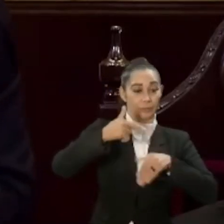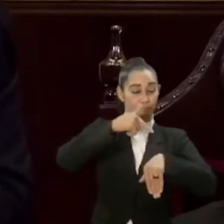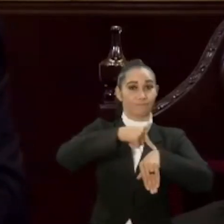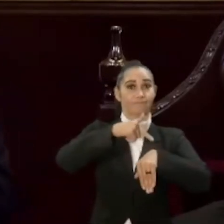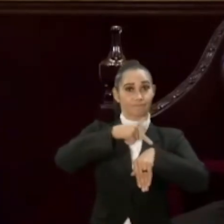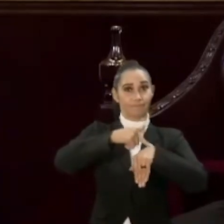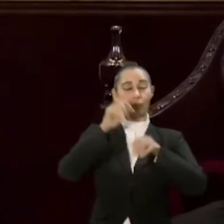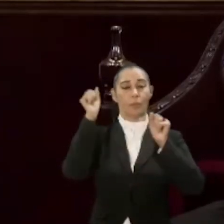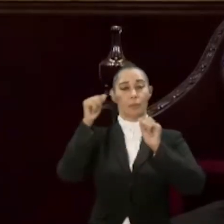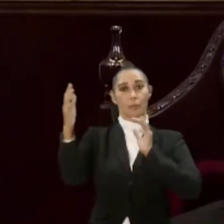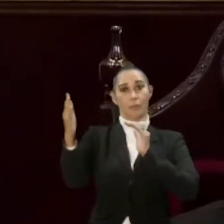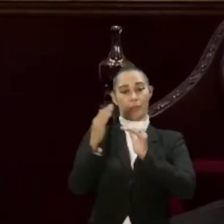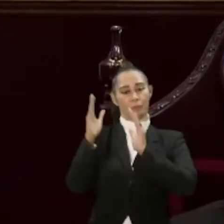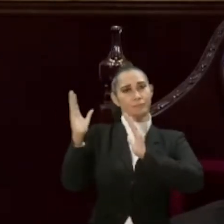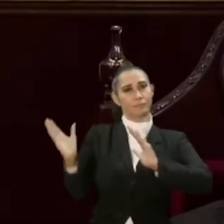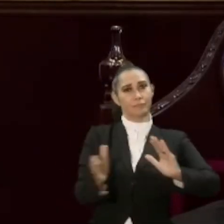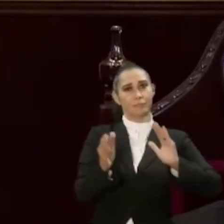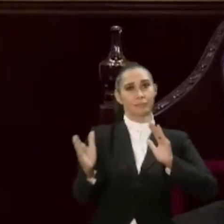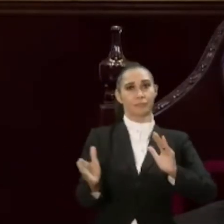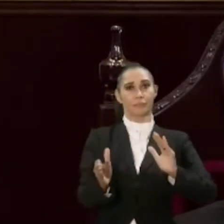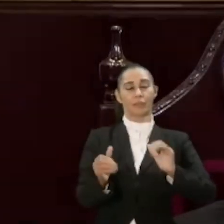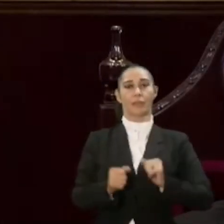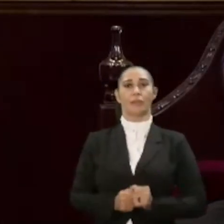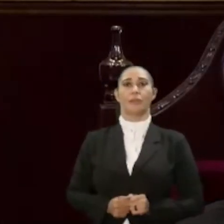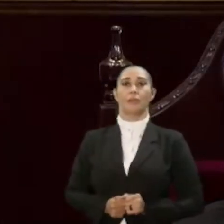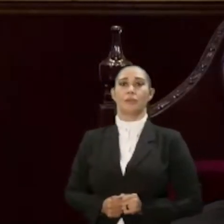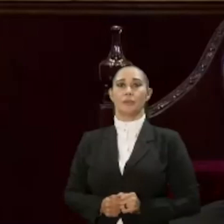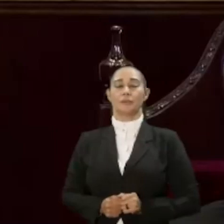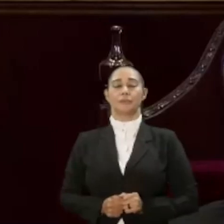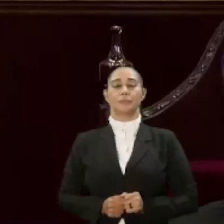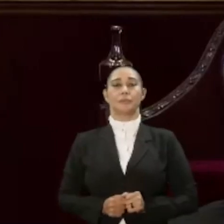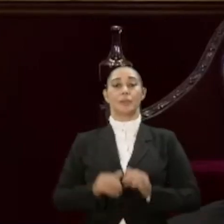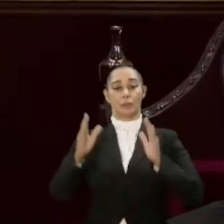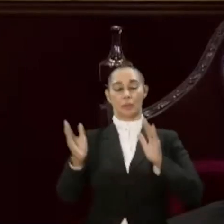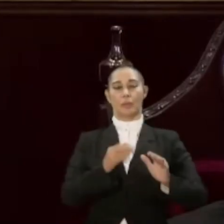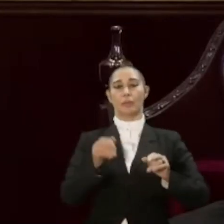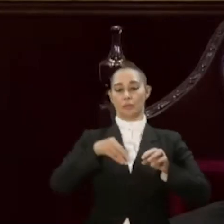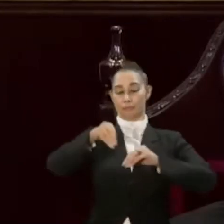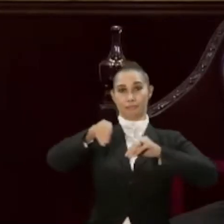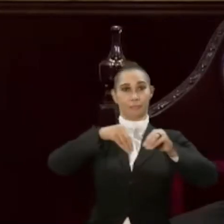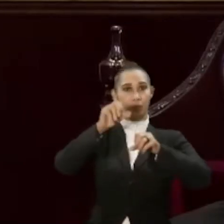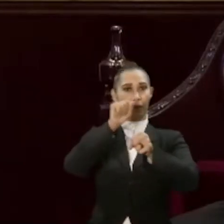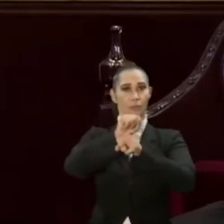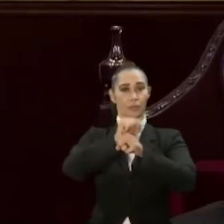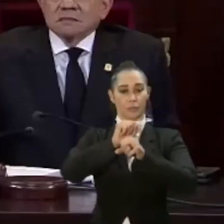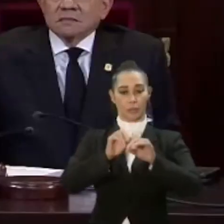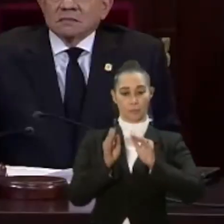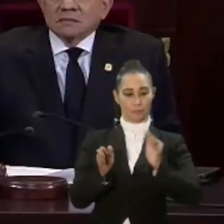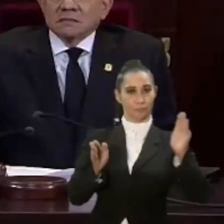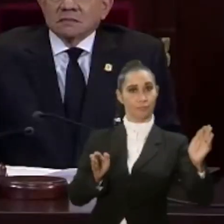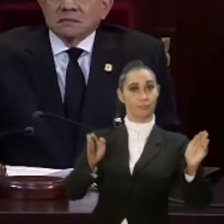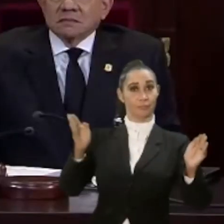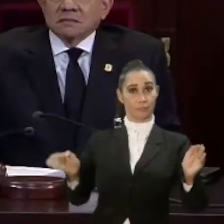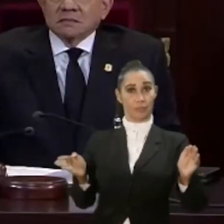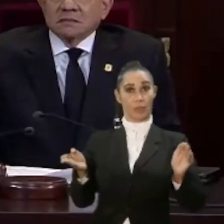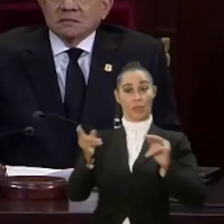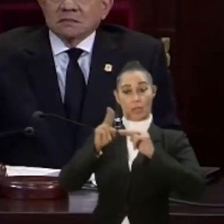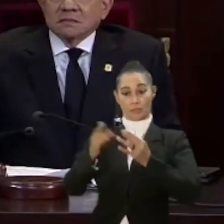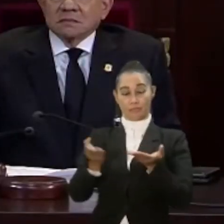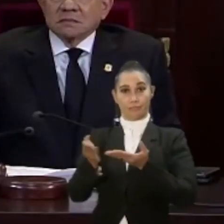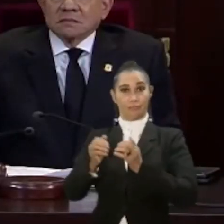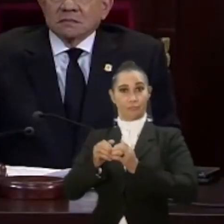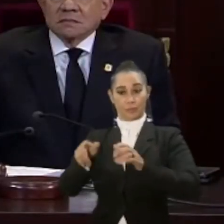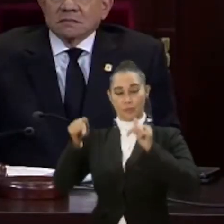para enfrentar el proceso de desnacionalización de los mercados laborales y la sobrecarga de servicios